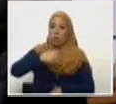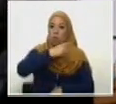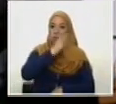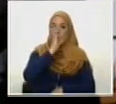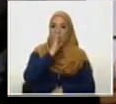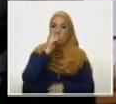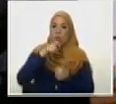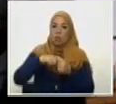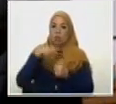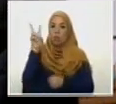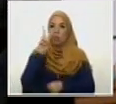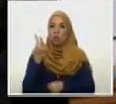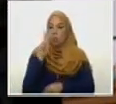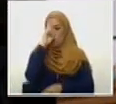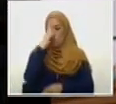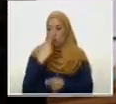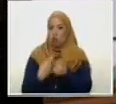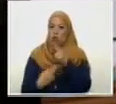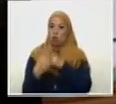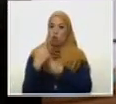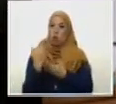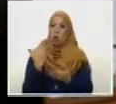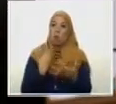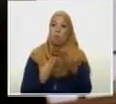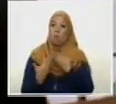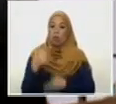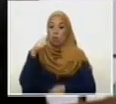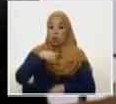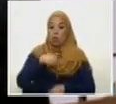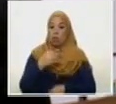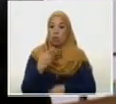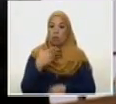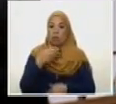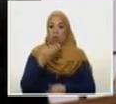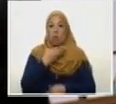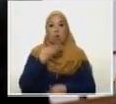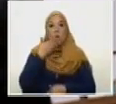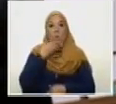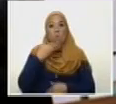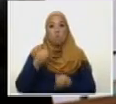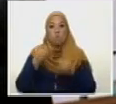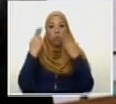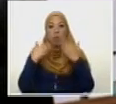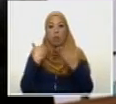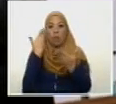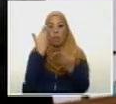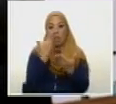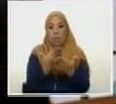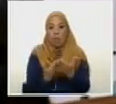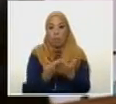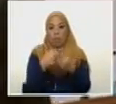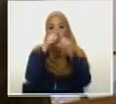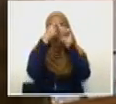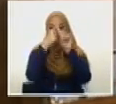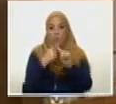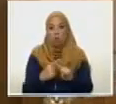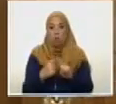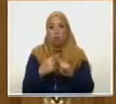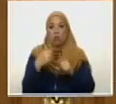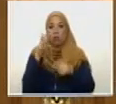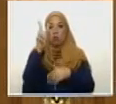Venezuela, es un honor compartir con ustedes en este recinto en la oportunidad de hacer entrega del presupuesto de ingresos de gastos